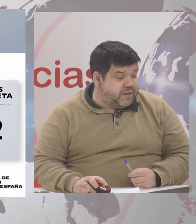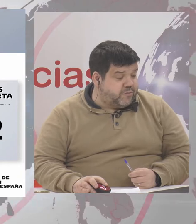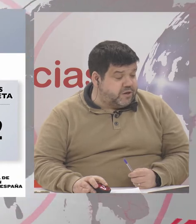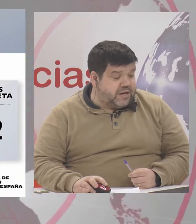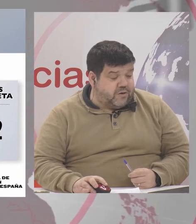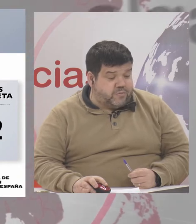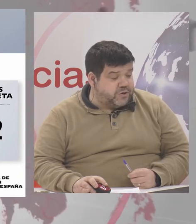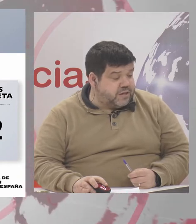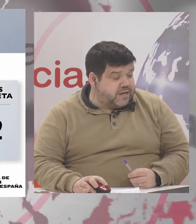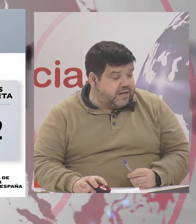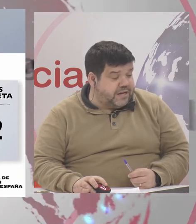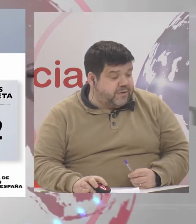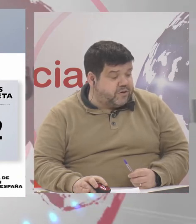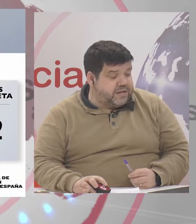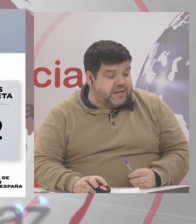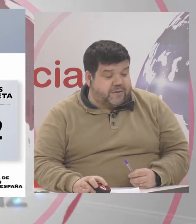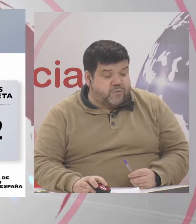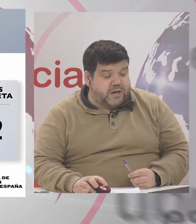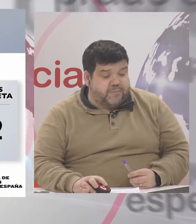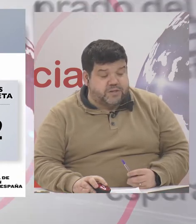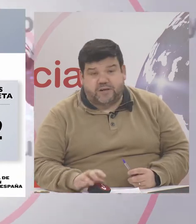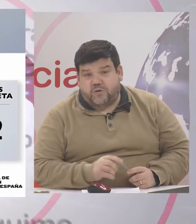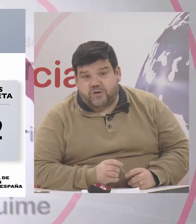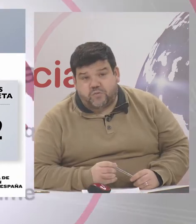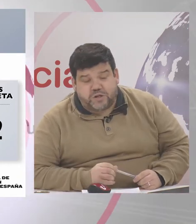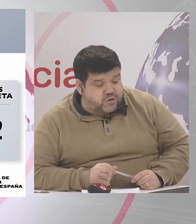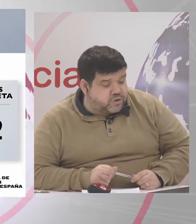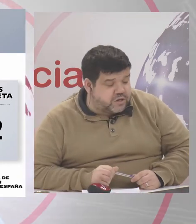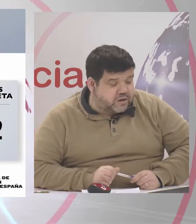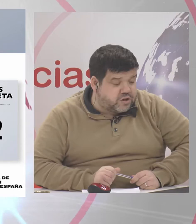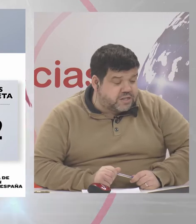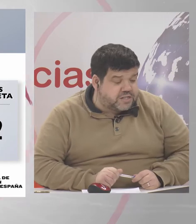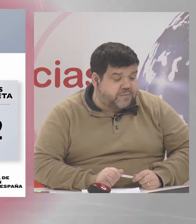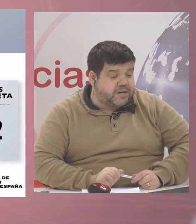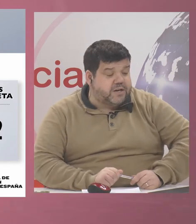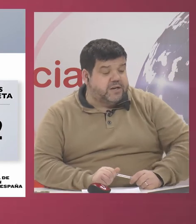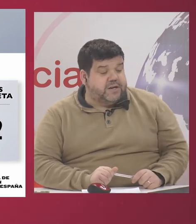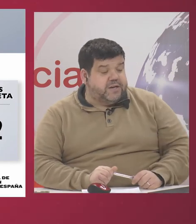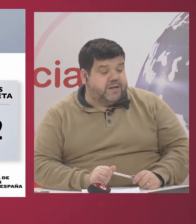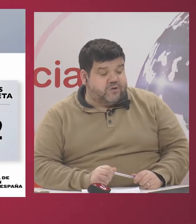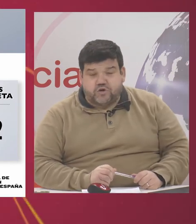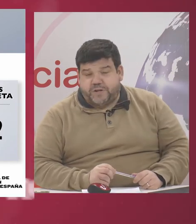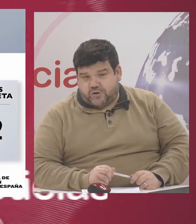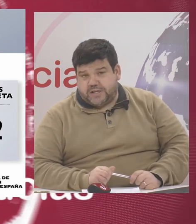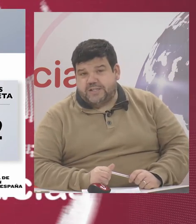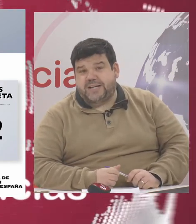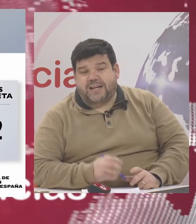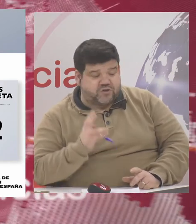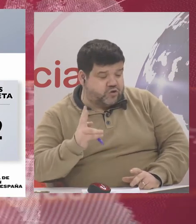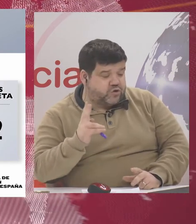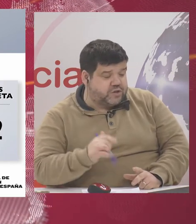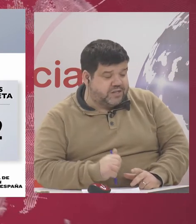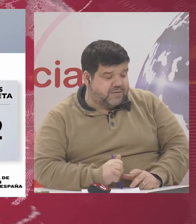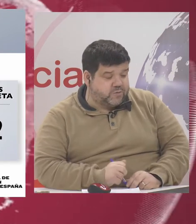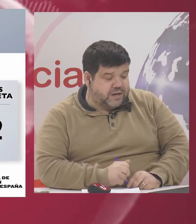a ver esperanza, porque ya un porcentaje elevado tienen la vacuna puesta. En concreto, 1.287.000 dos personas tienen las